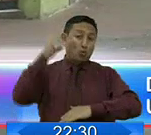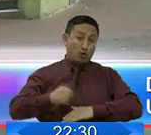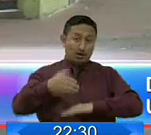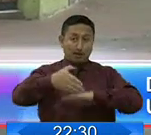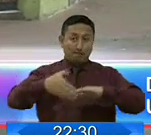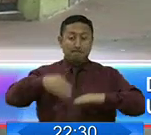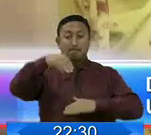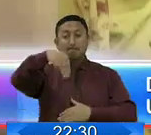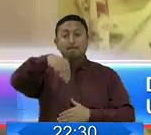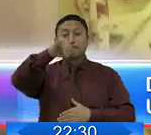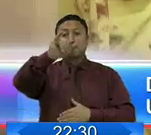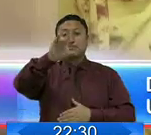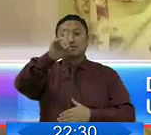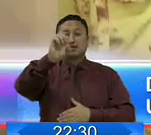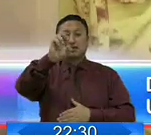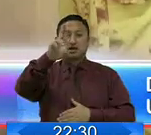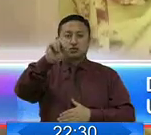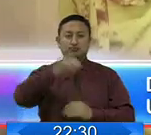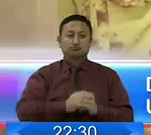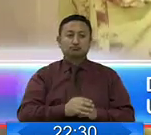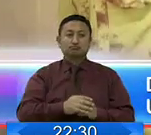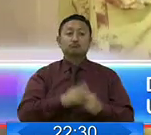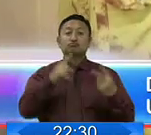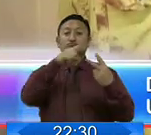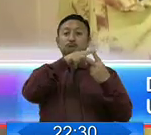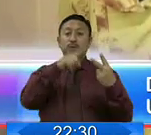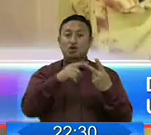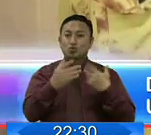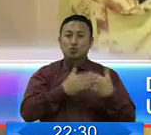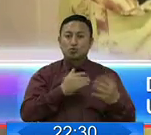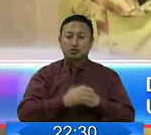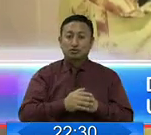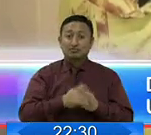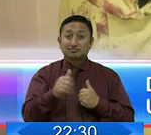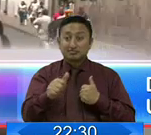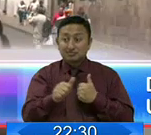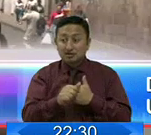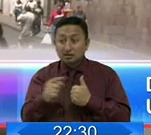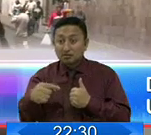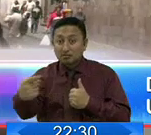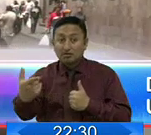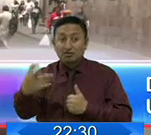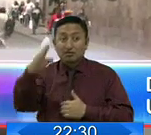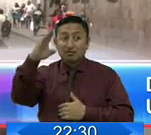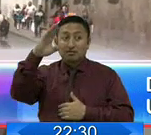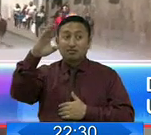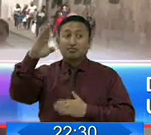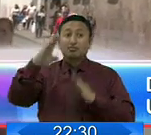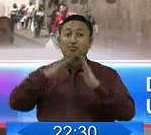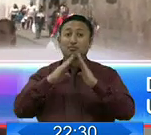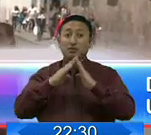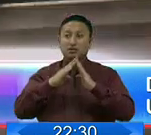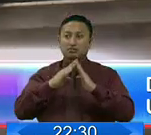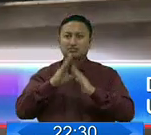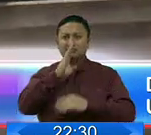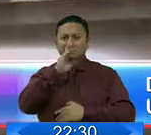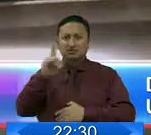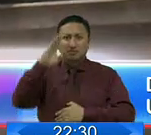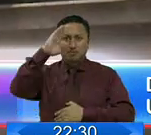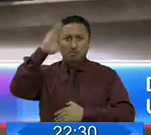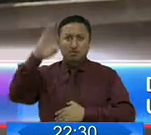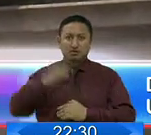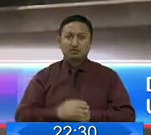centro histórico de quito a los sospechosos poco o nada les importó que a metros de local está una casa donde permanentemente hay